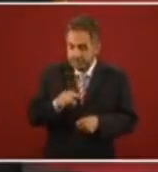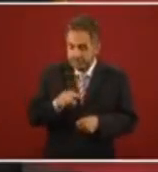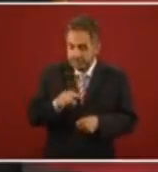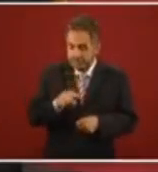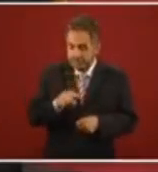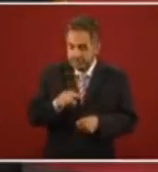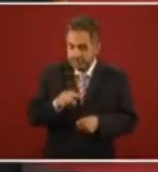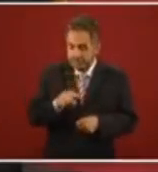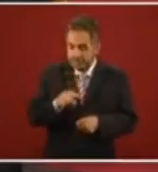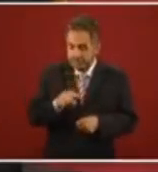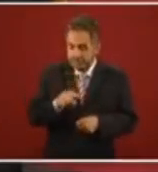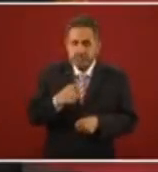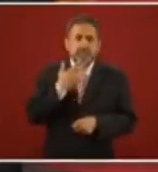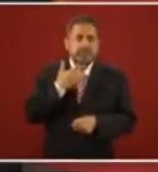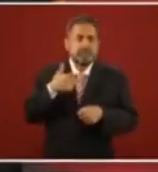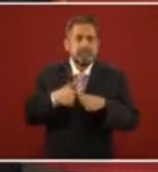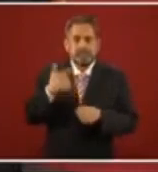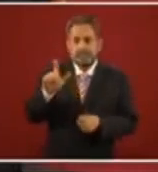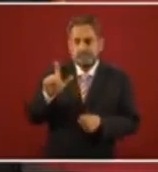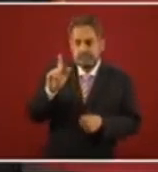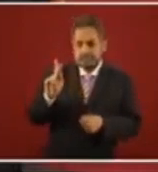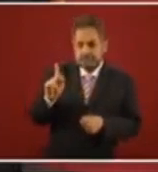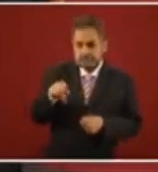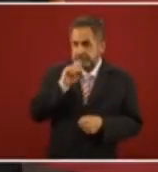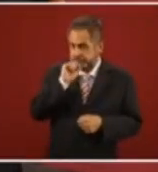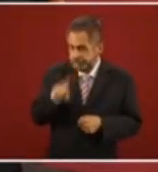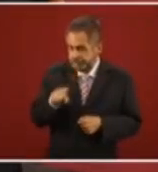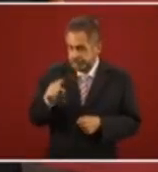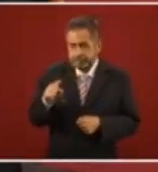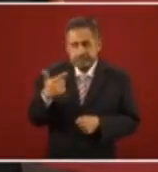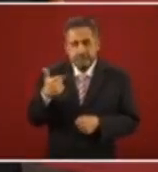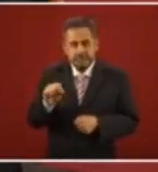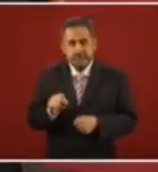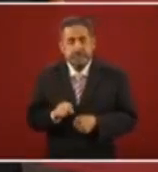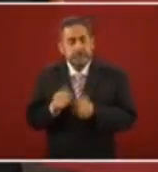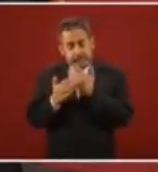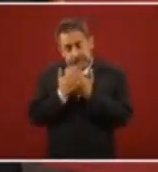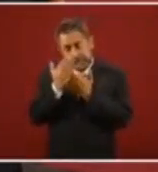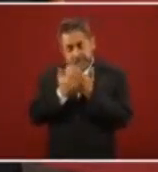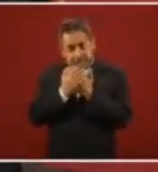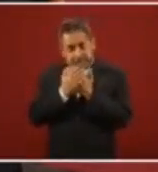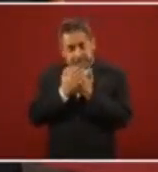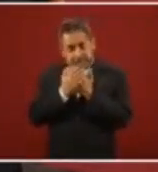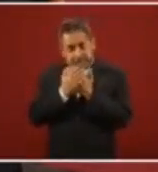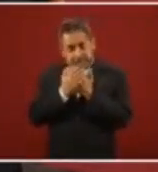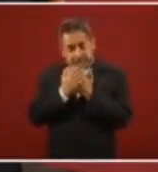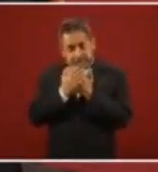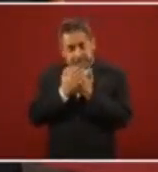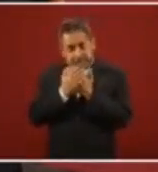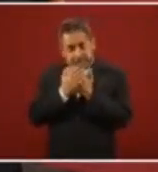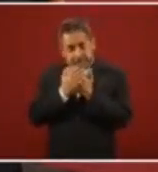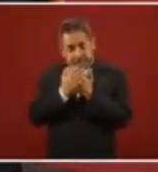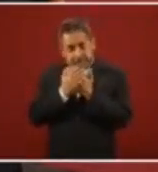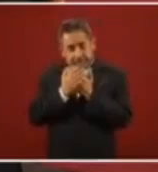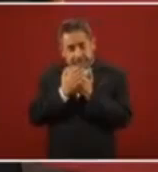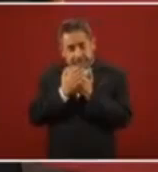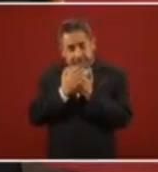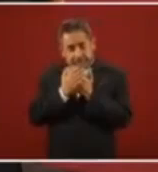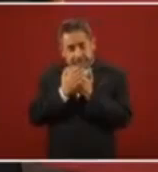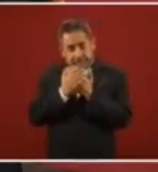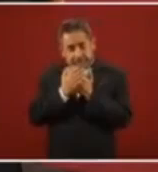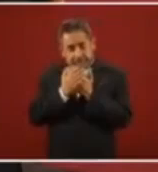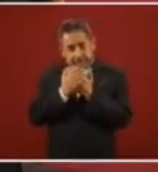...this is also... ...as he gets... ...nosotros comenzamos... trabajar... la mañana... ...a ubicar... ...el punto de fuga... ...and in the morning... ...we started to